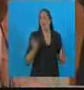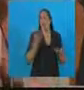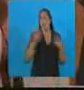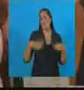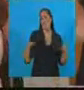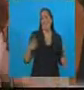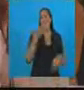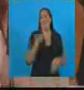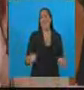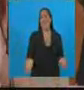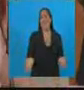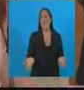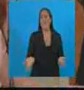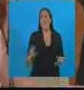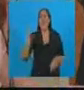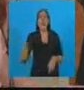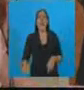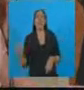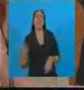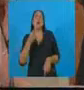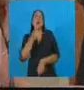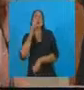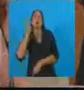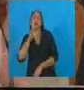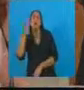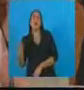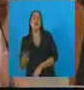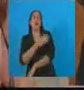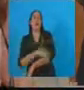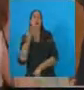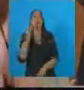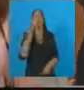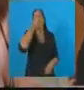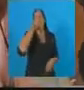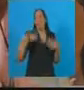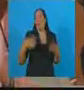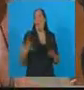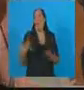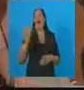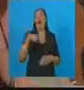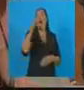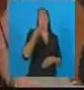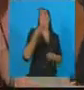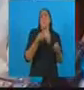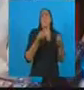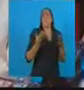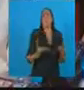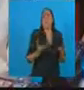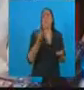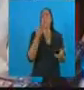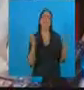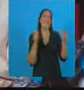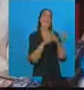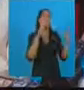todas. A la que está abajo y que quiere comprarse una pincha linda para el fin de semana, y a la que está un poco más arriba, que le gusta que la vean las amigas con